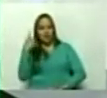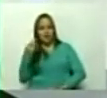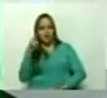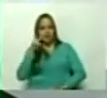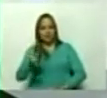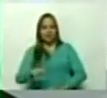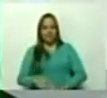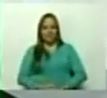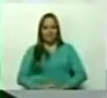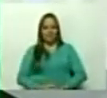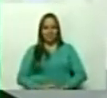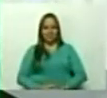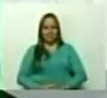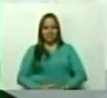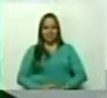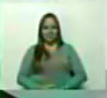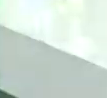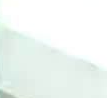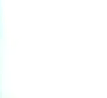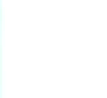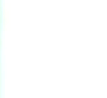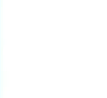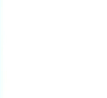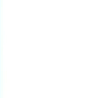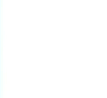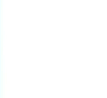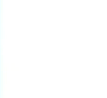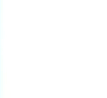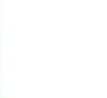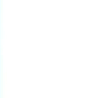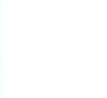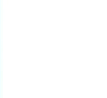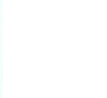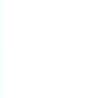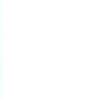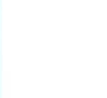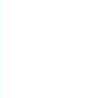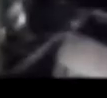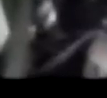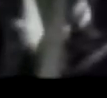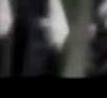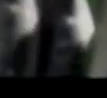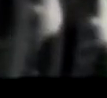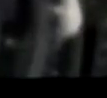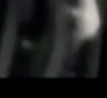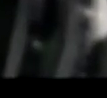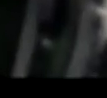Saludos. Seguro. Chau. Al aire.